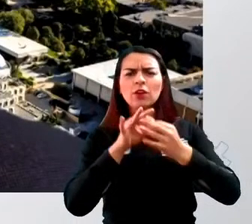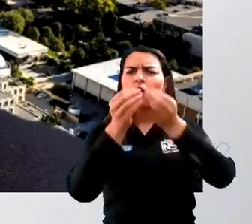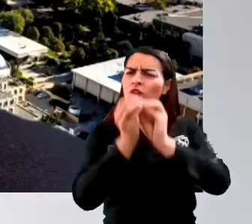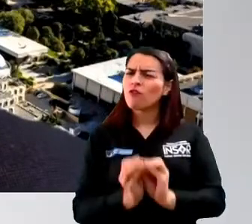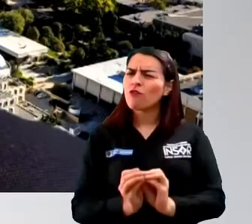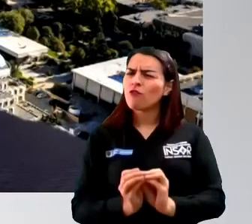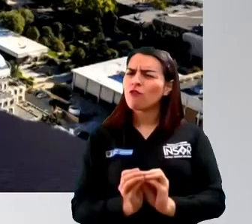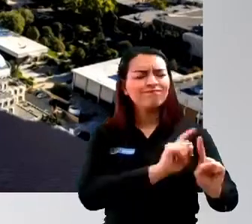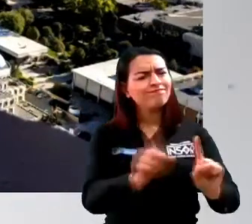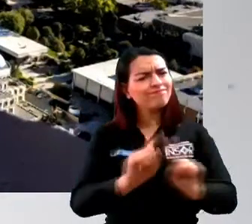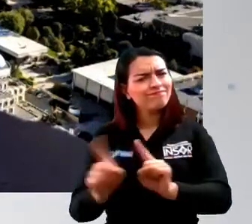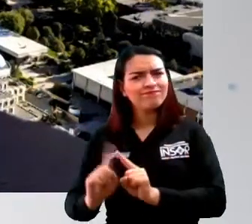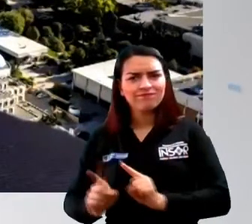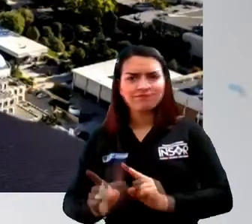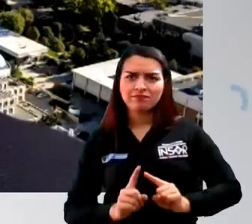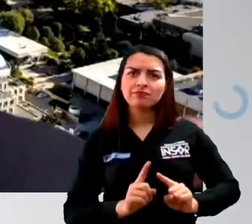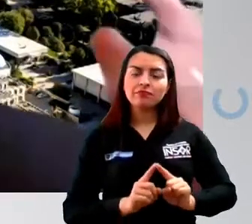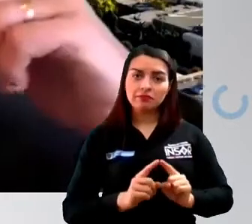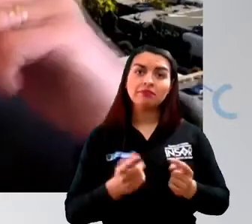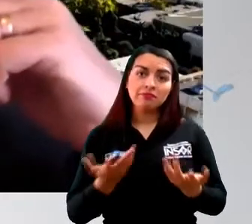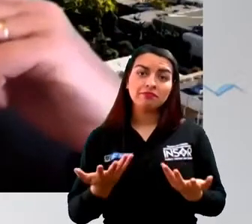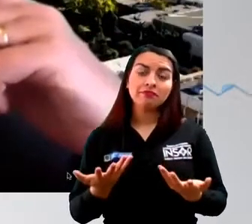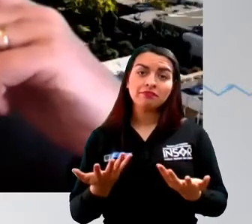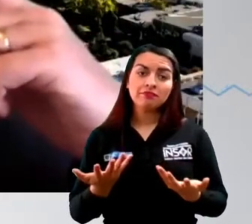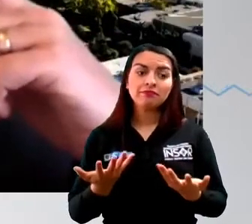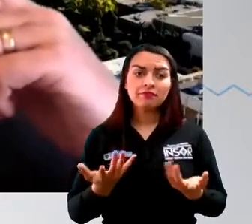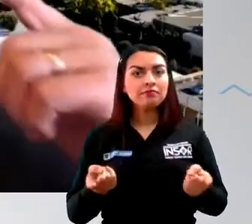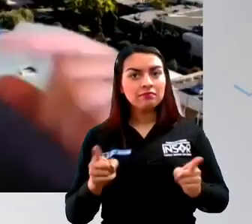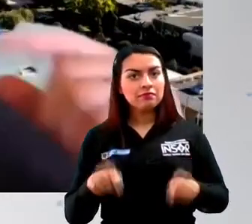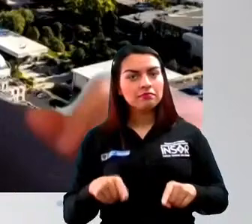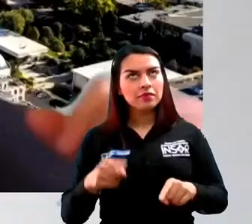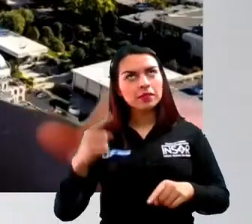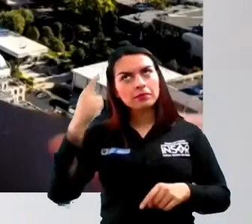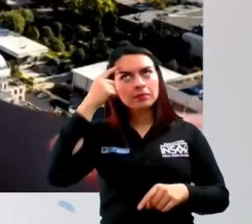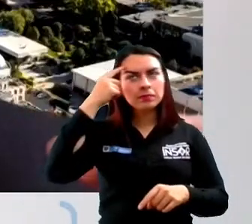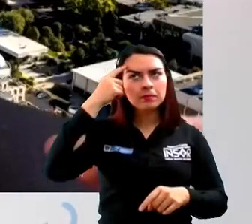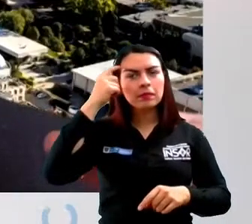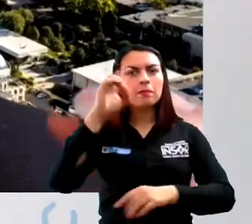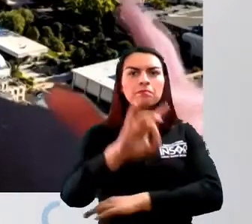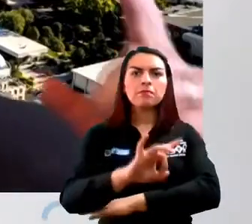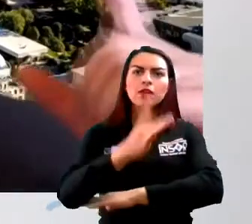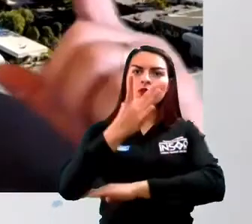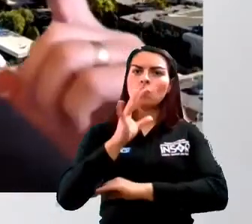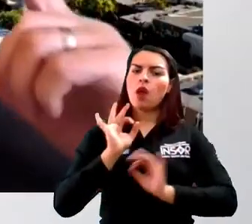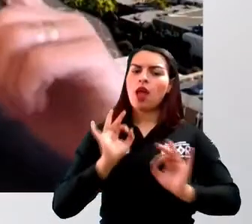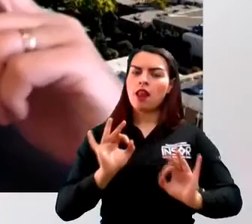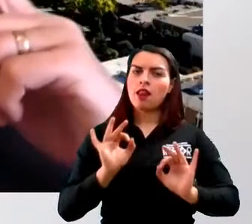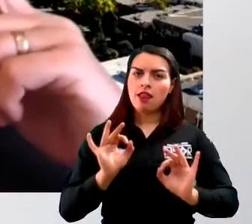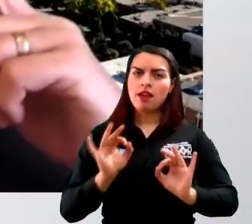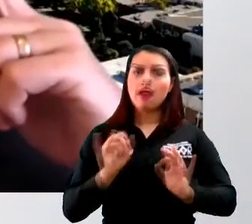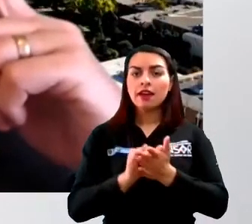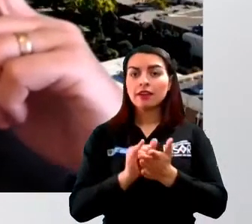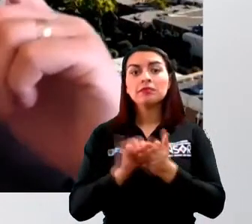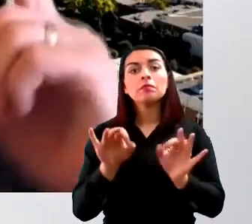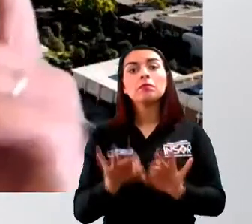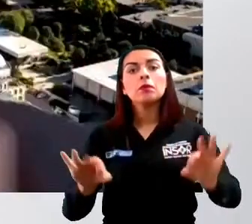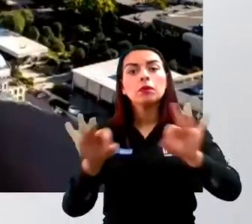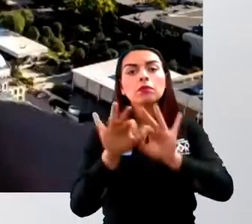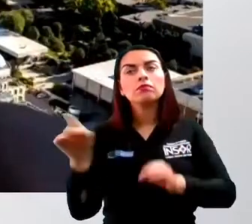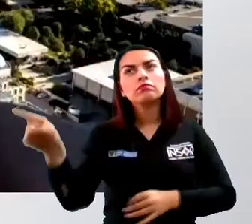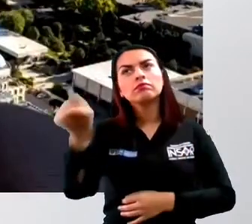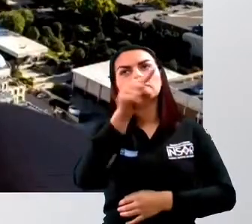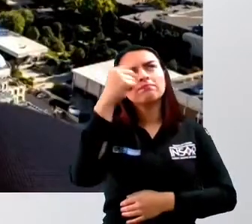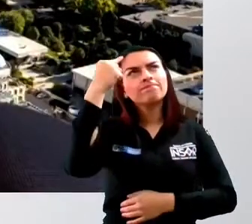cara a cara y también en línea, la forma virtual. Gracias por sus ideas. Lo que deseo que piensen es cómo tomamos estas